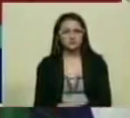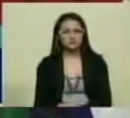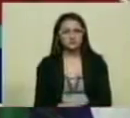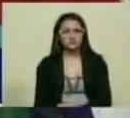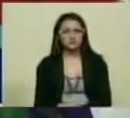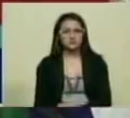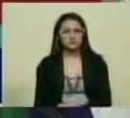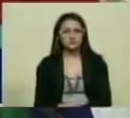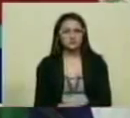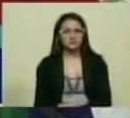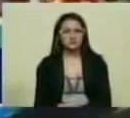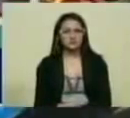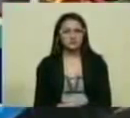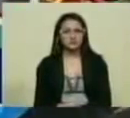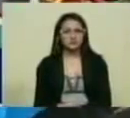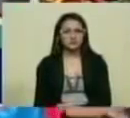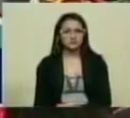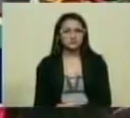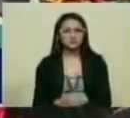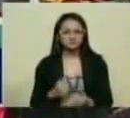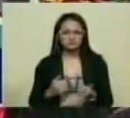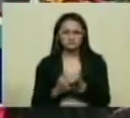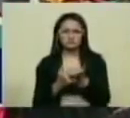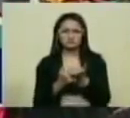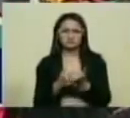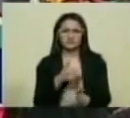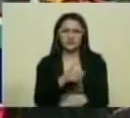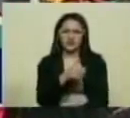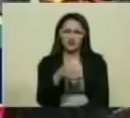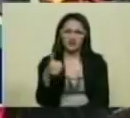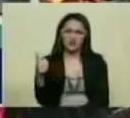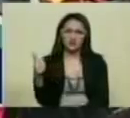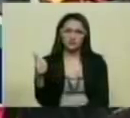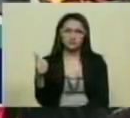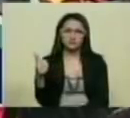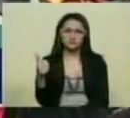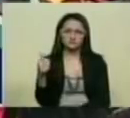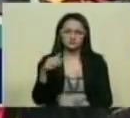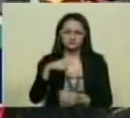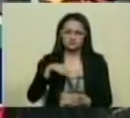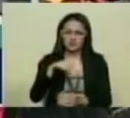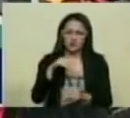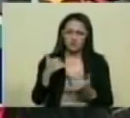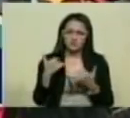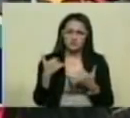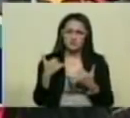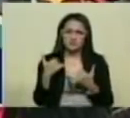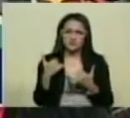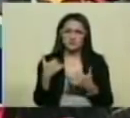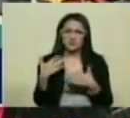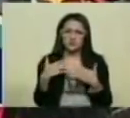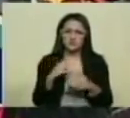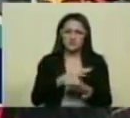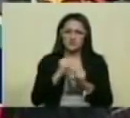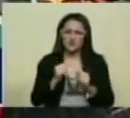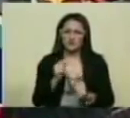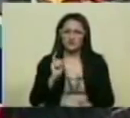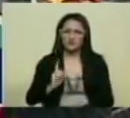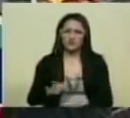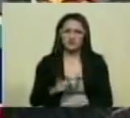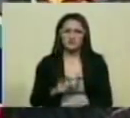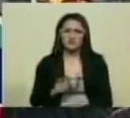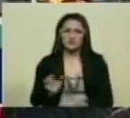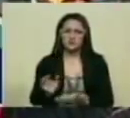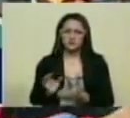para cohesionarnos cada uno de nosotros, entre nosotros, y que seamos cada vez más fuertes. Acumulemos